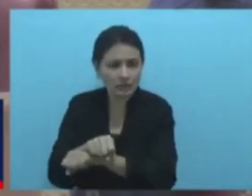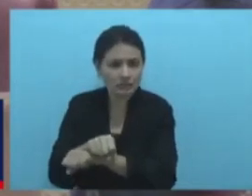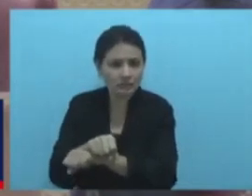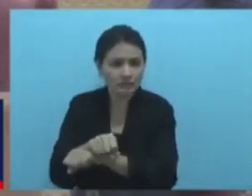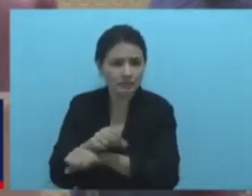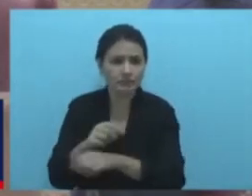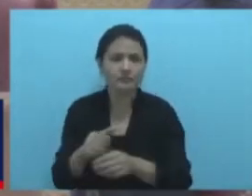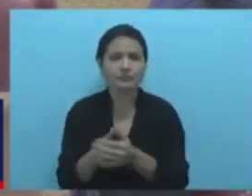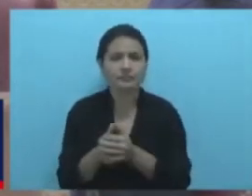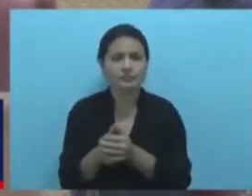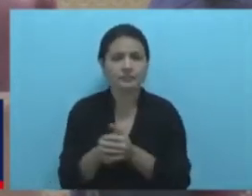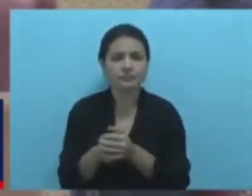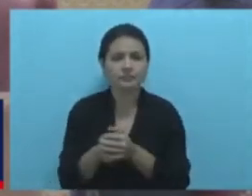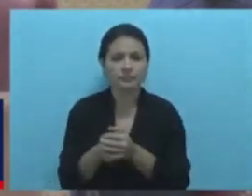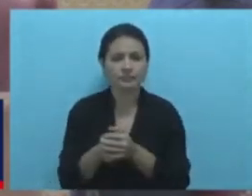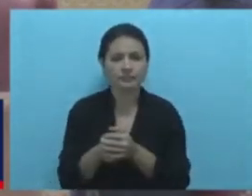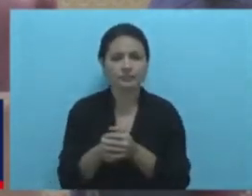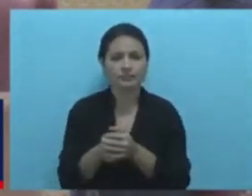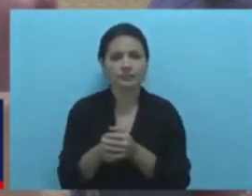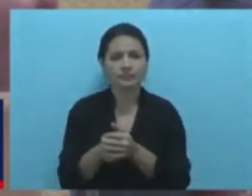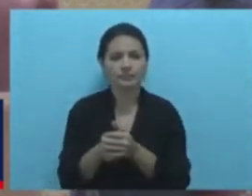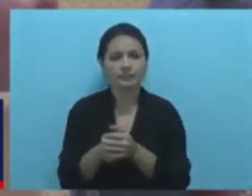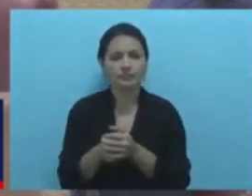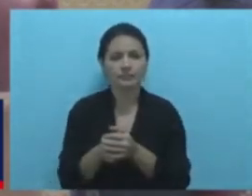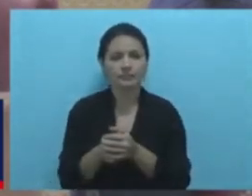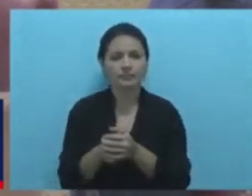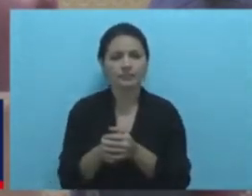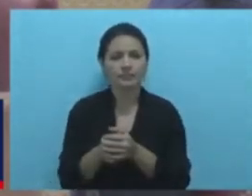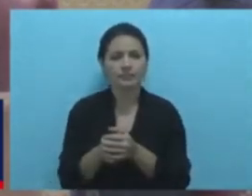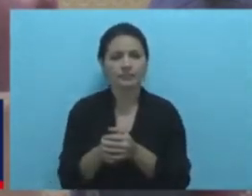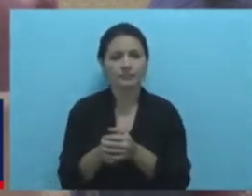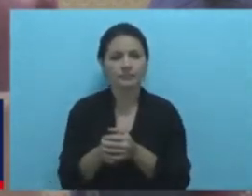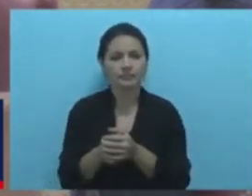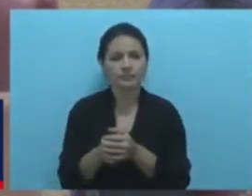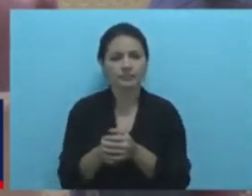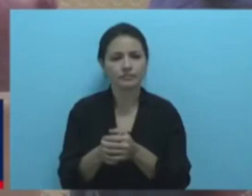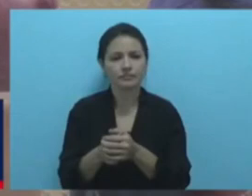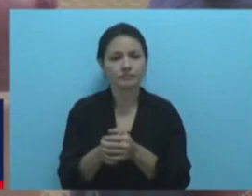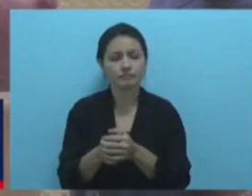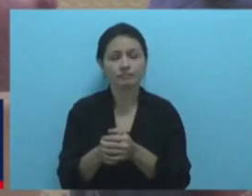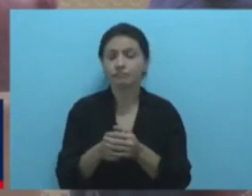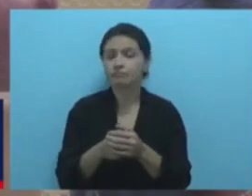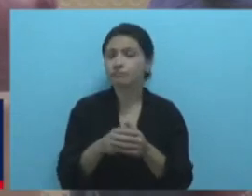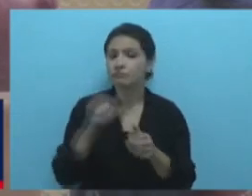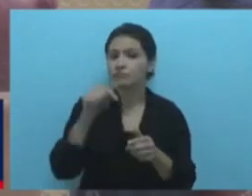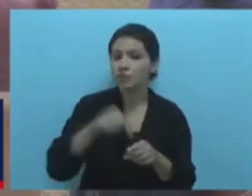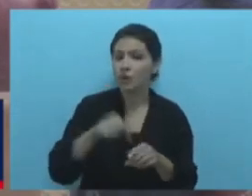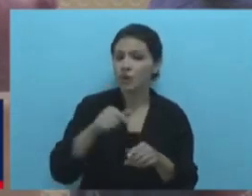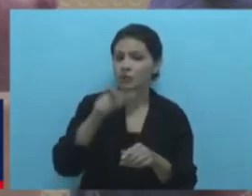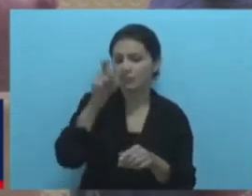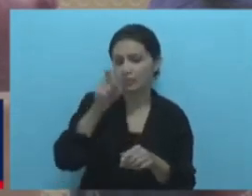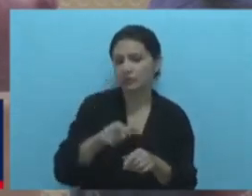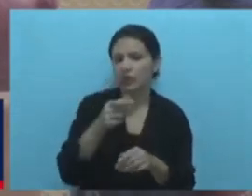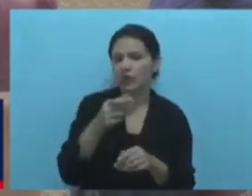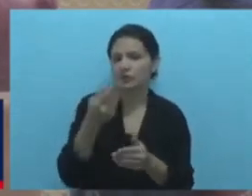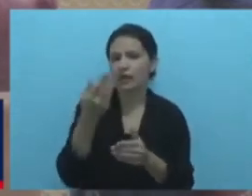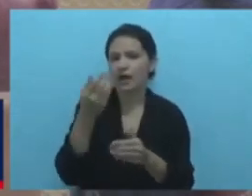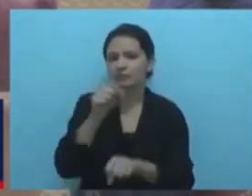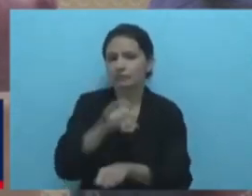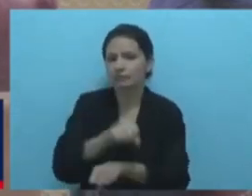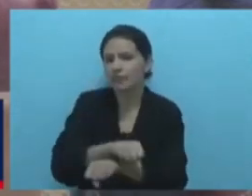eso pasó en Rosario hace algunos años atrás y los que están hoy presos como vinardi